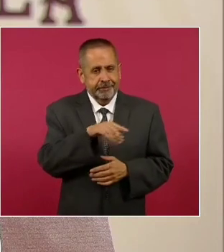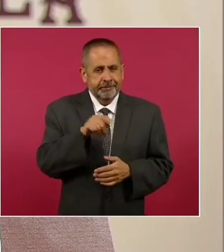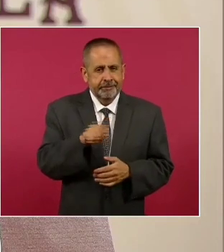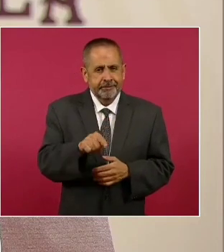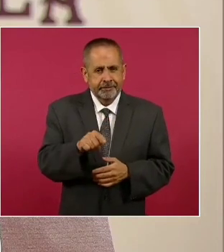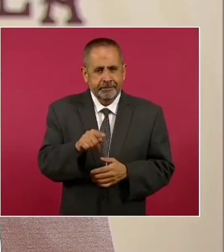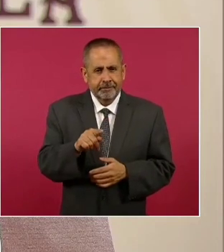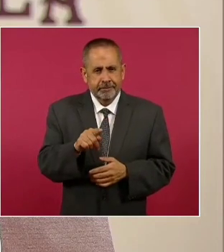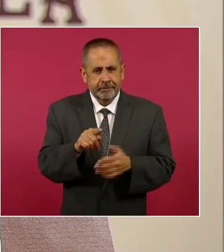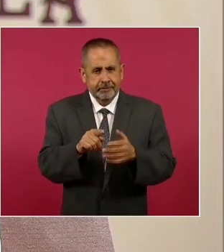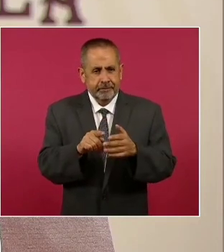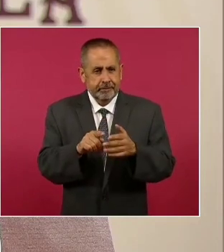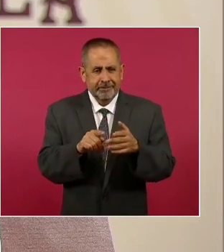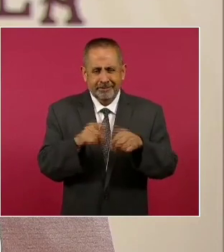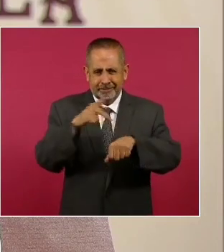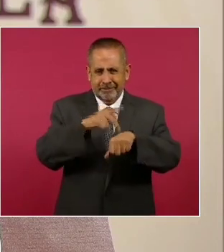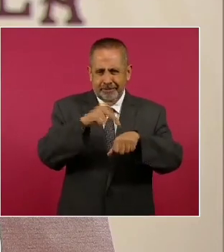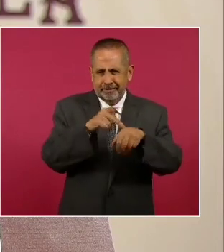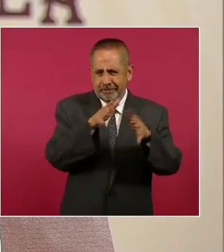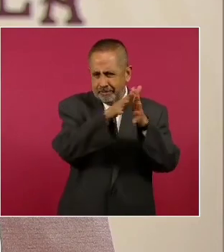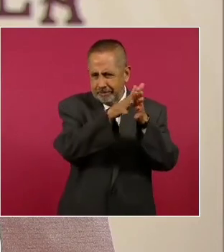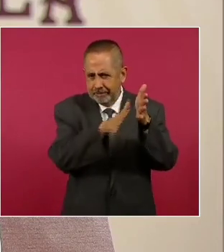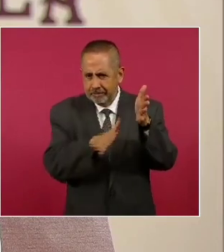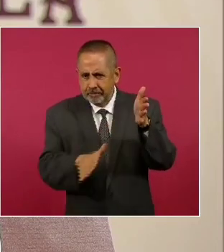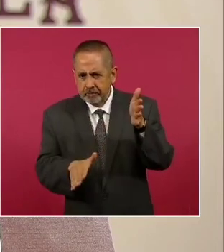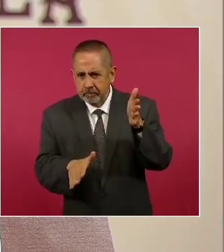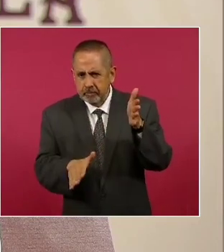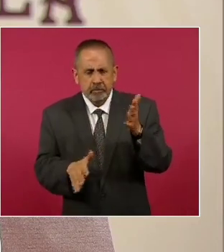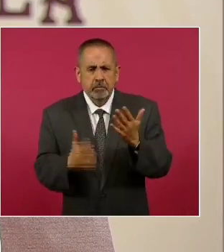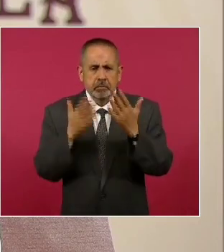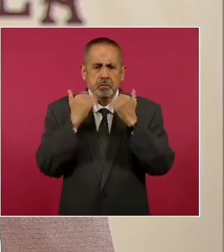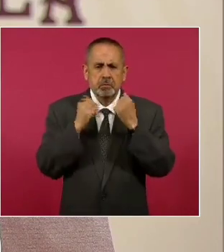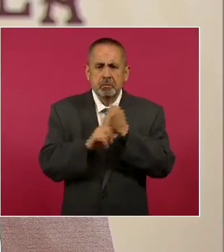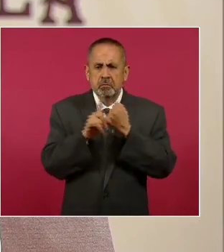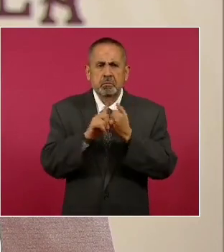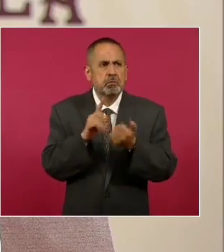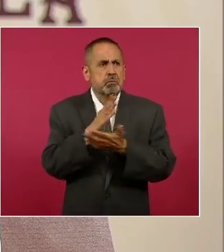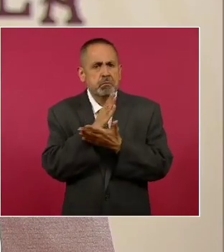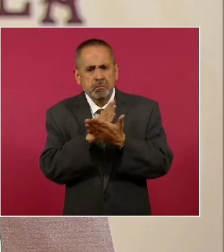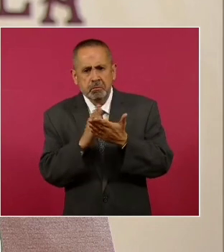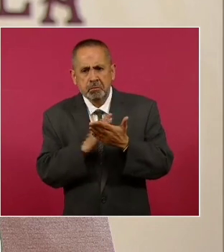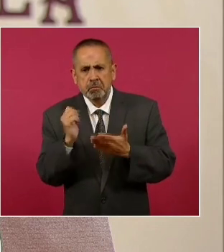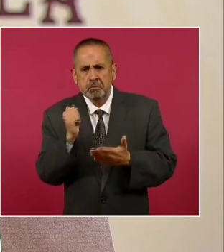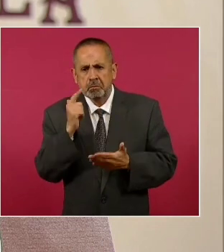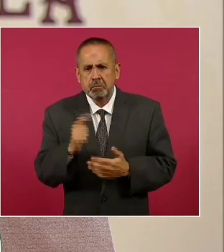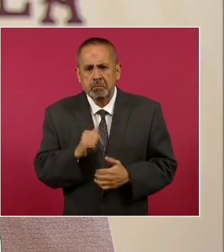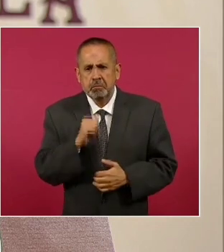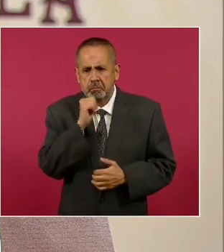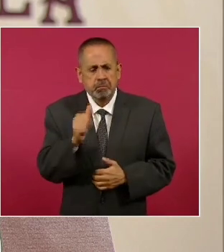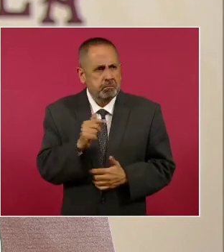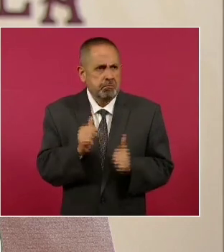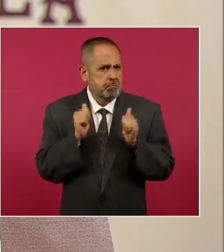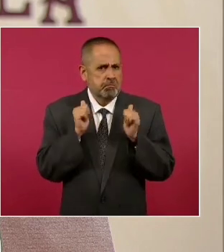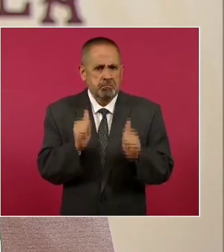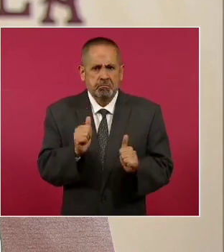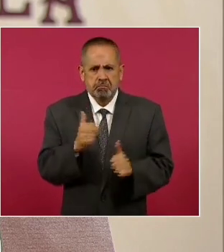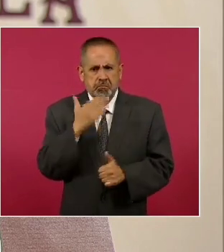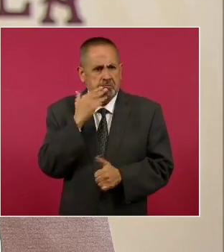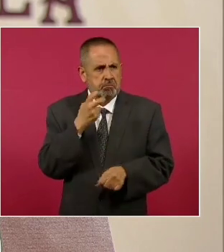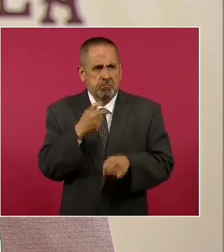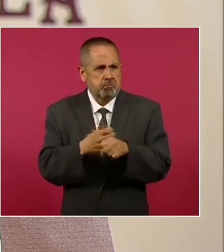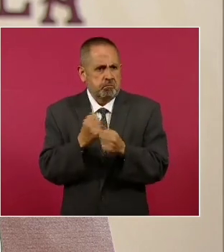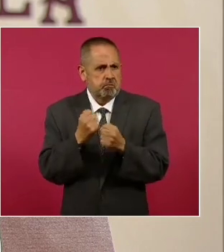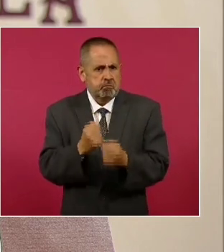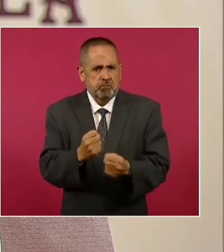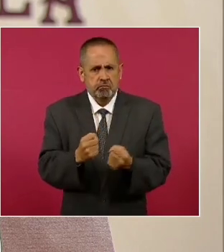la presa, la cortina, no tiene ningún problema estructural y es estable. La